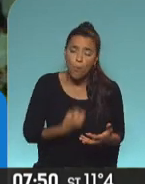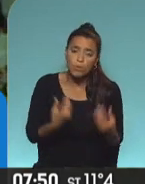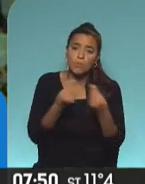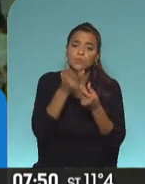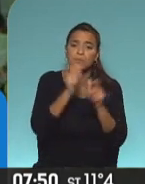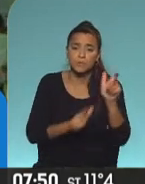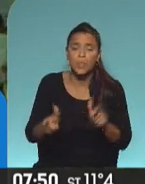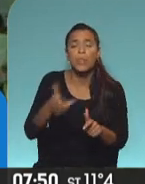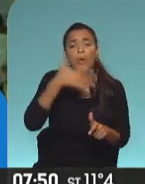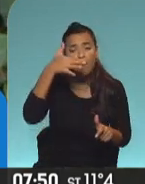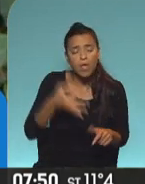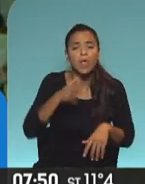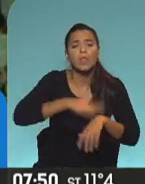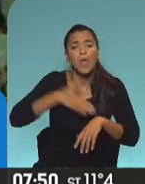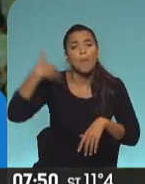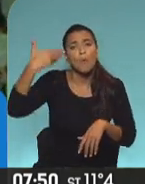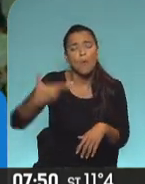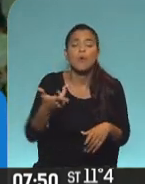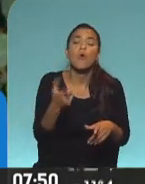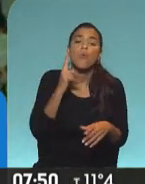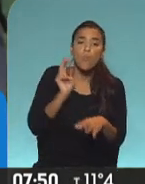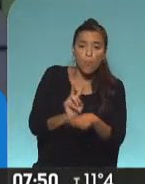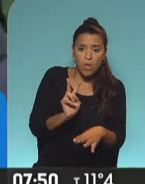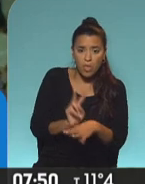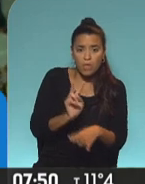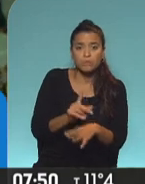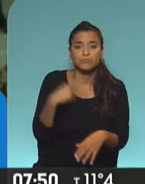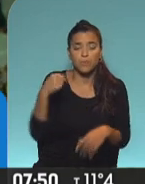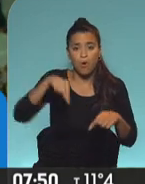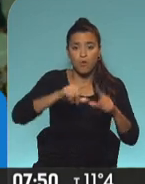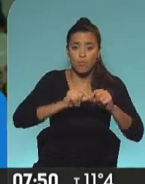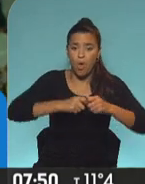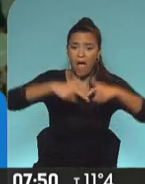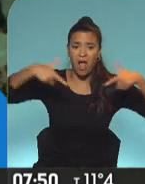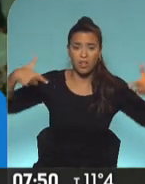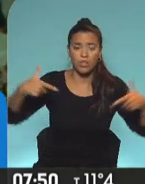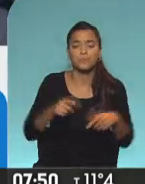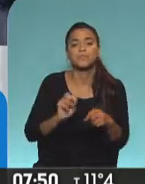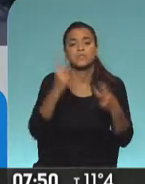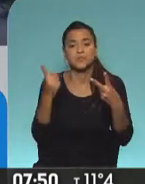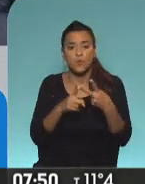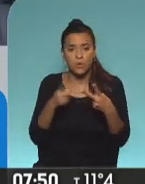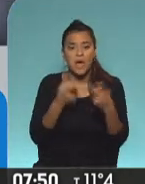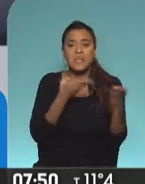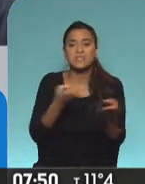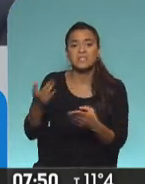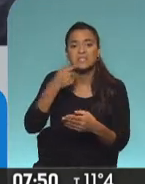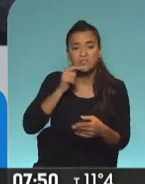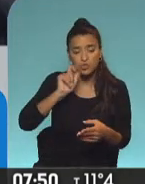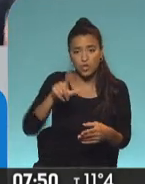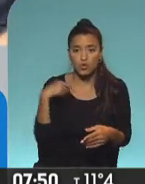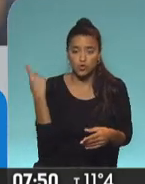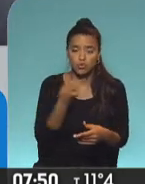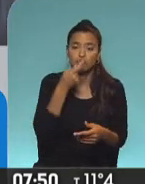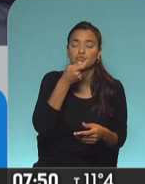que realmente lleva mucho tiempo, pero hay que tener mucho cuidado. Es evidente que estamos en un número alto de casos. Y lo segundo es la asistencia social. Nosotros estamos